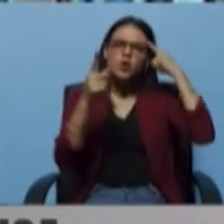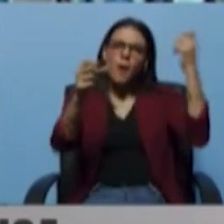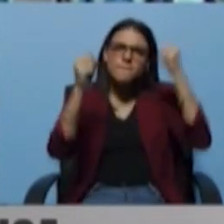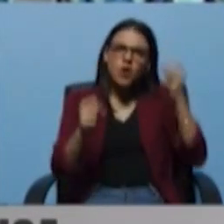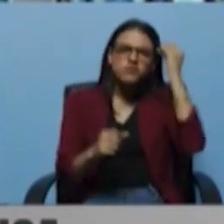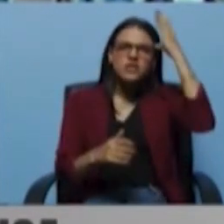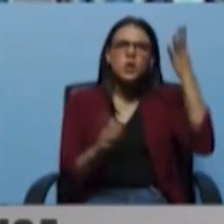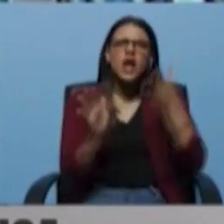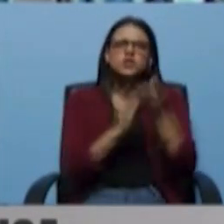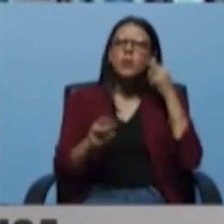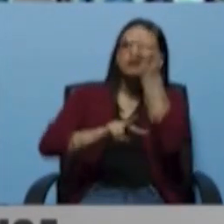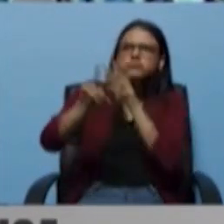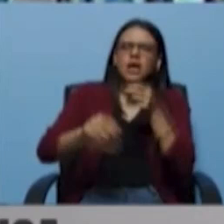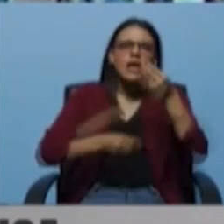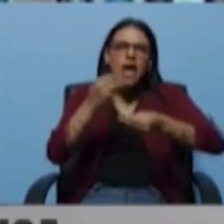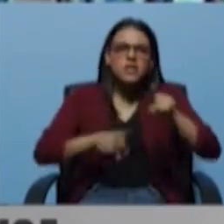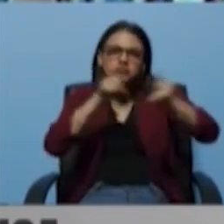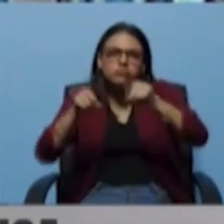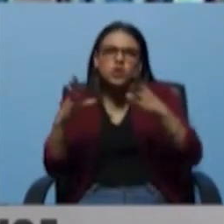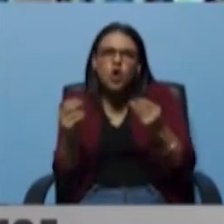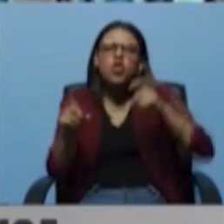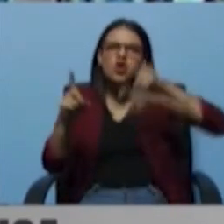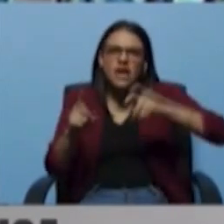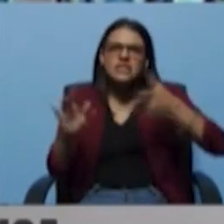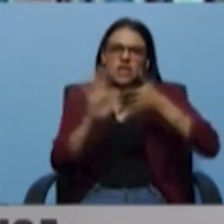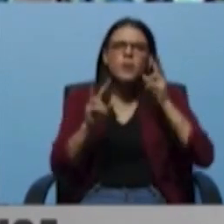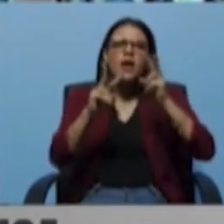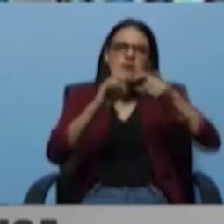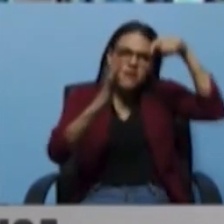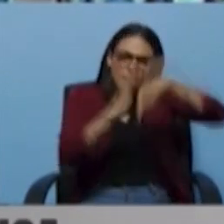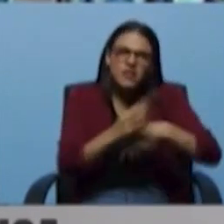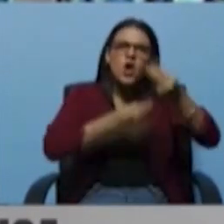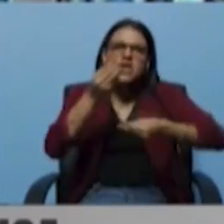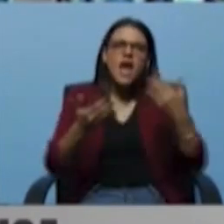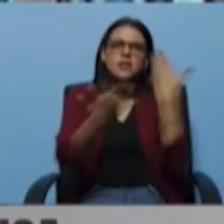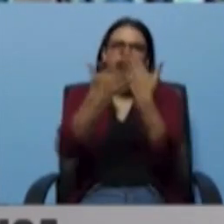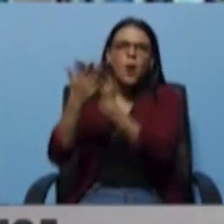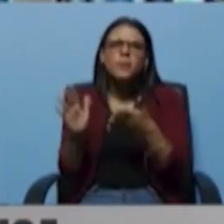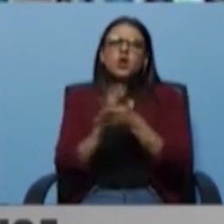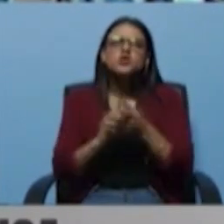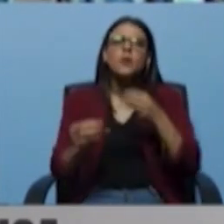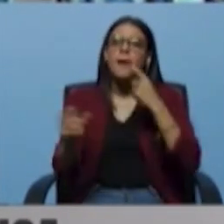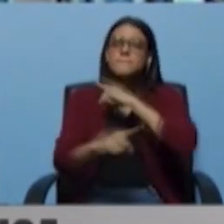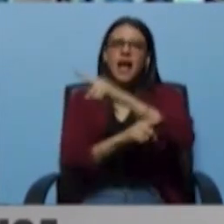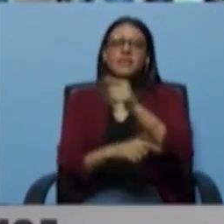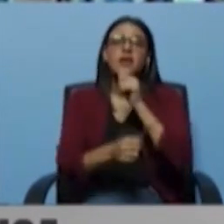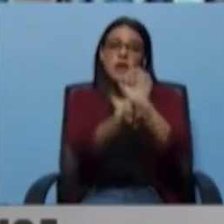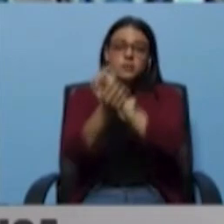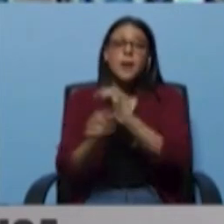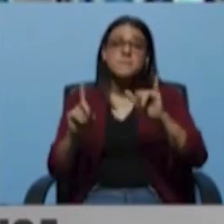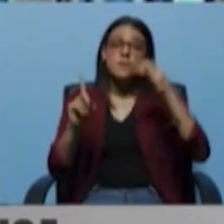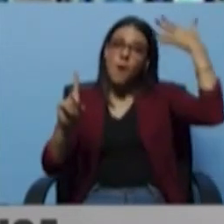la materia, quienes adelantan las diligencias pertinentes del caso y tramitaron las órdenes de aprehensión contra Javier